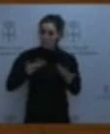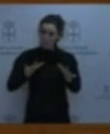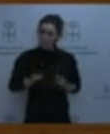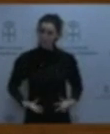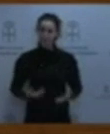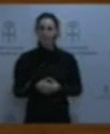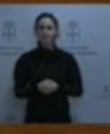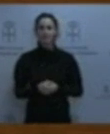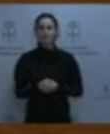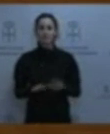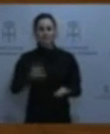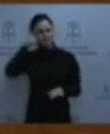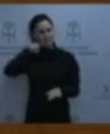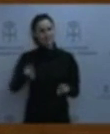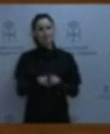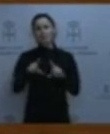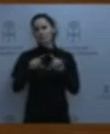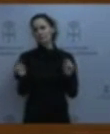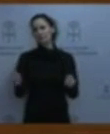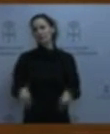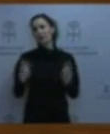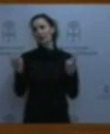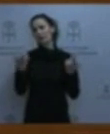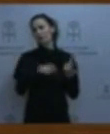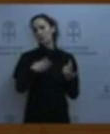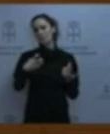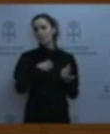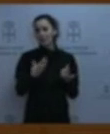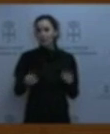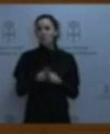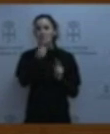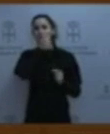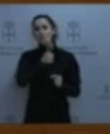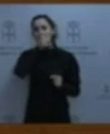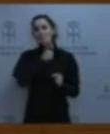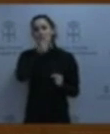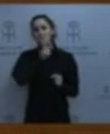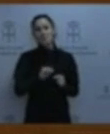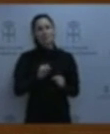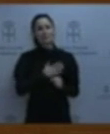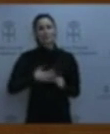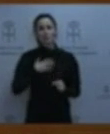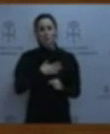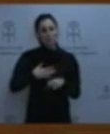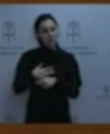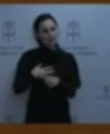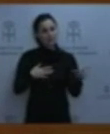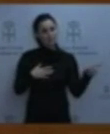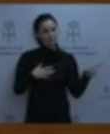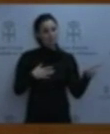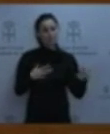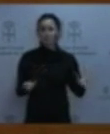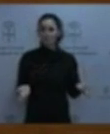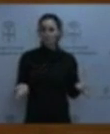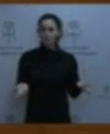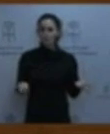decirlo? Pero sean conscientes de que Asturias no puede permitirse el lujo de seguir soportando el confort de los demás y no duden que cada vez,